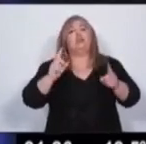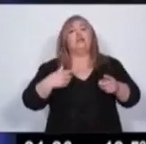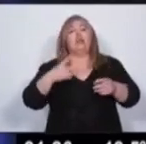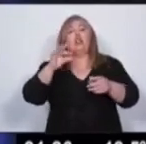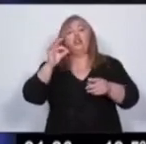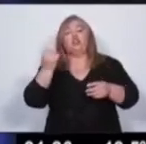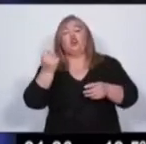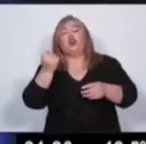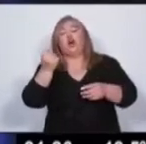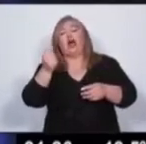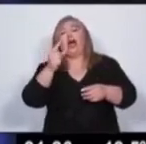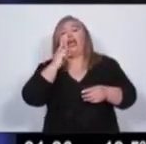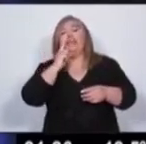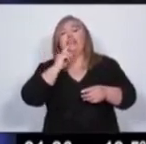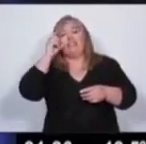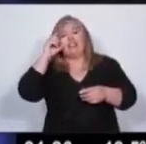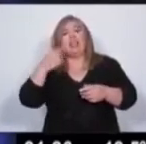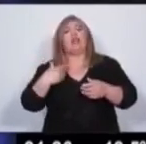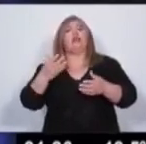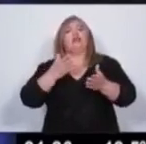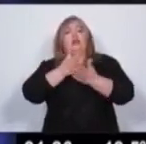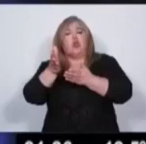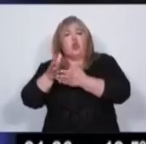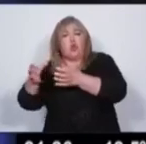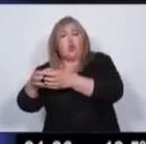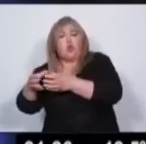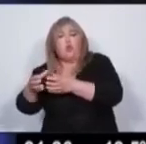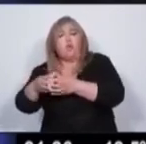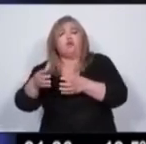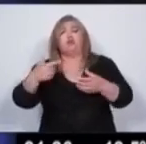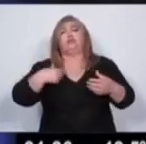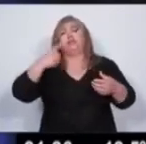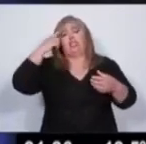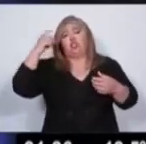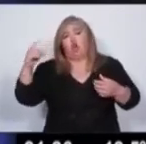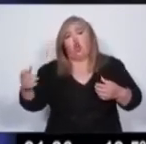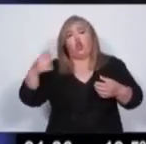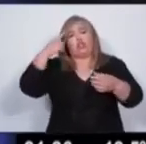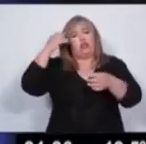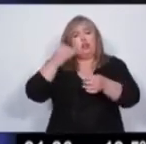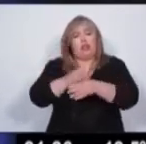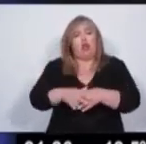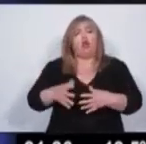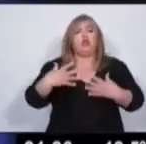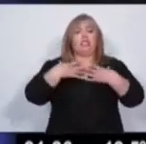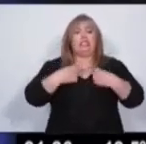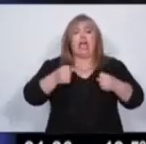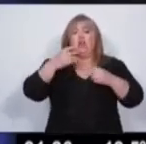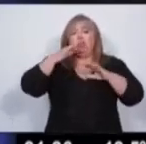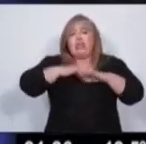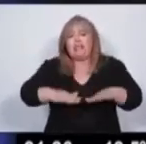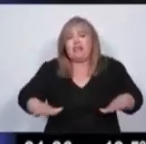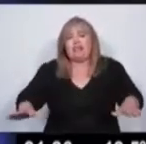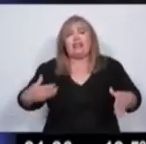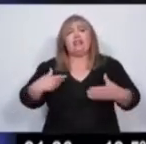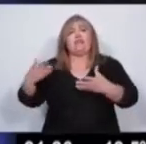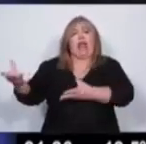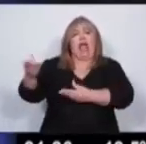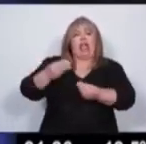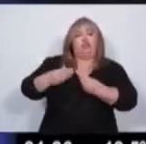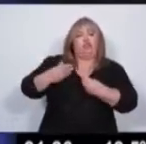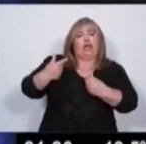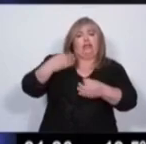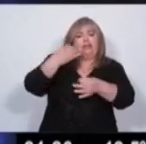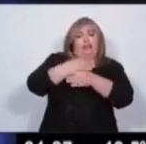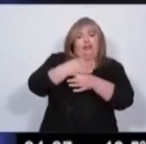duait servicio de orientación en las escuelas los programas de salud infantil que nos ayuden en las escuelas acompañar las situaciones